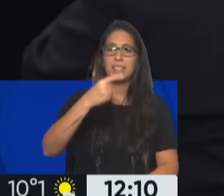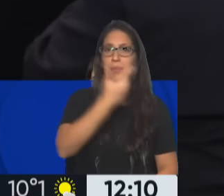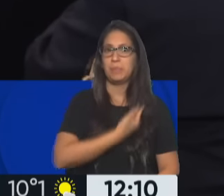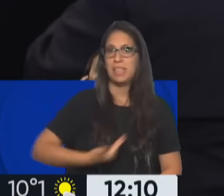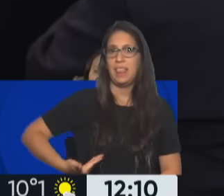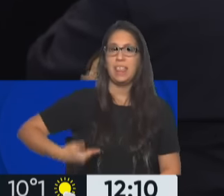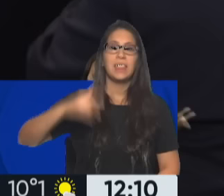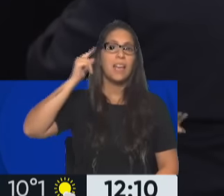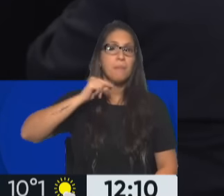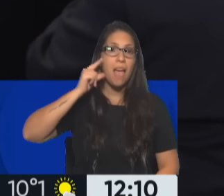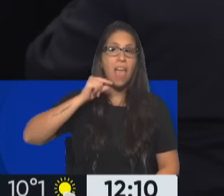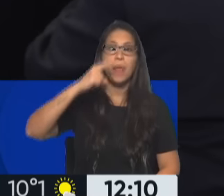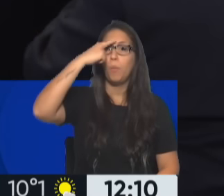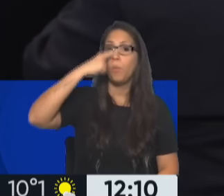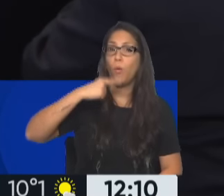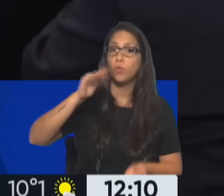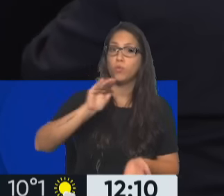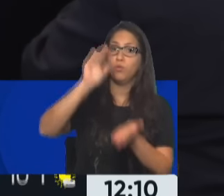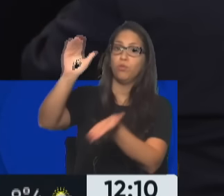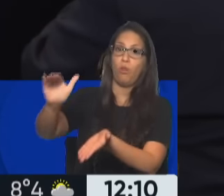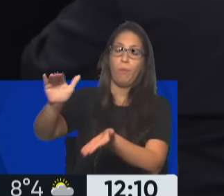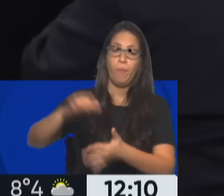doctor Carlos Saúl Menem.